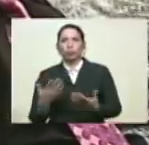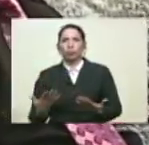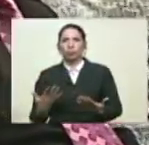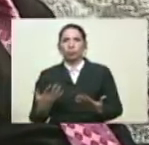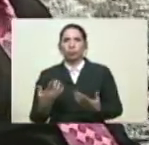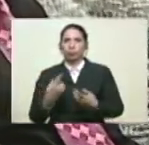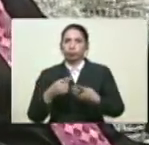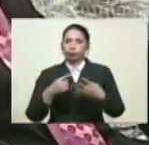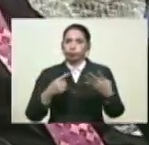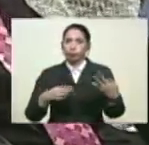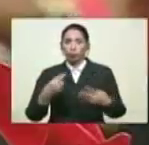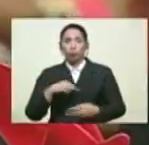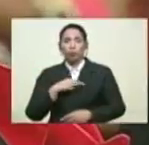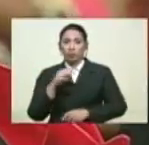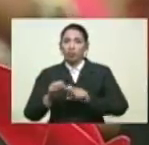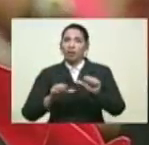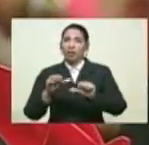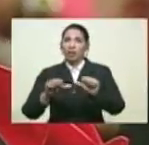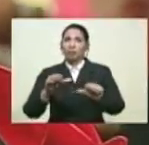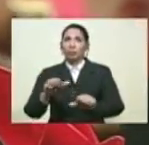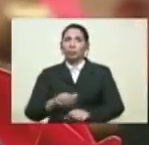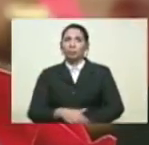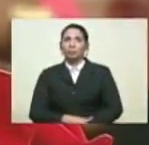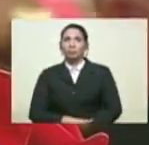Nuestra generación.